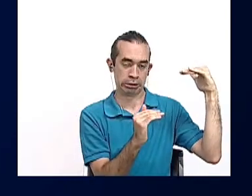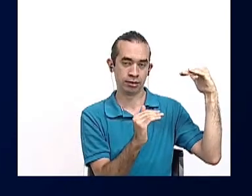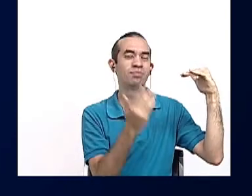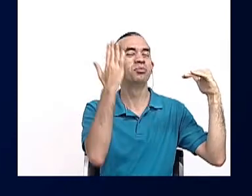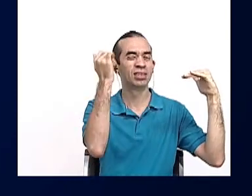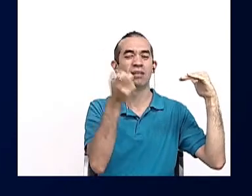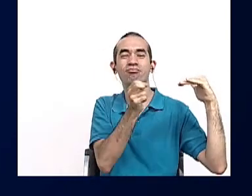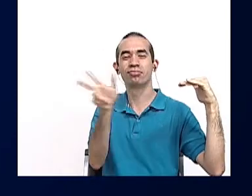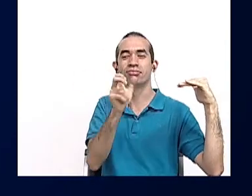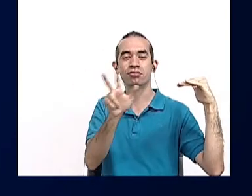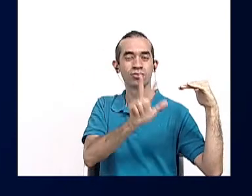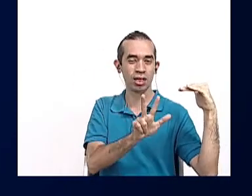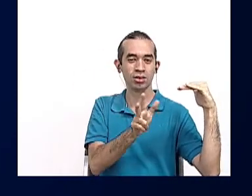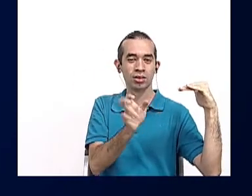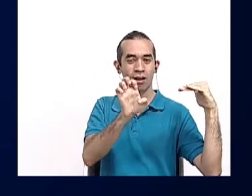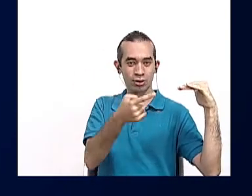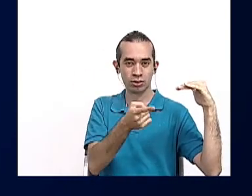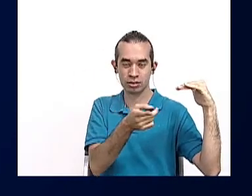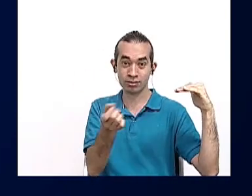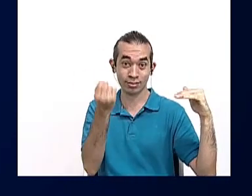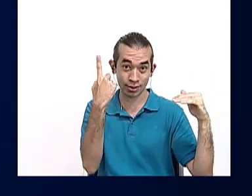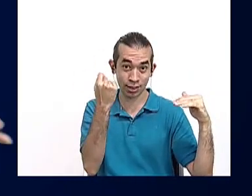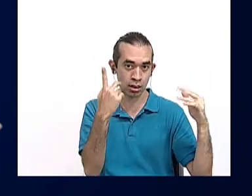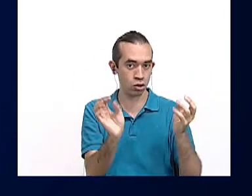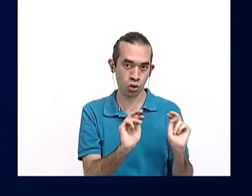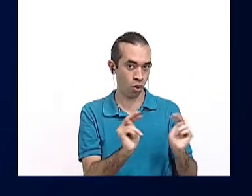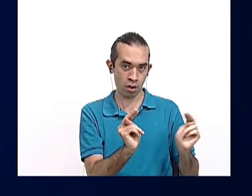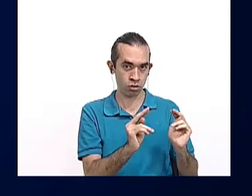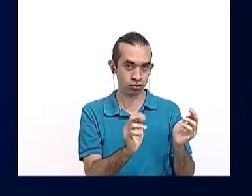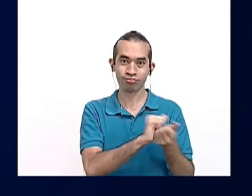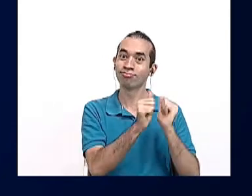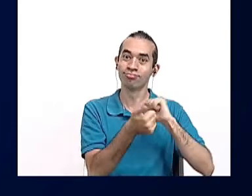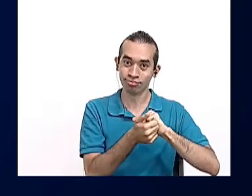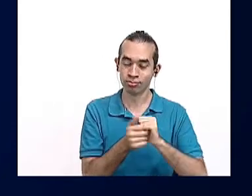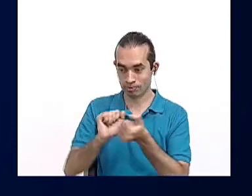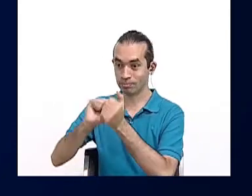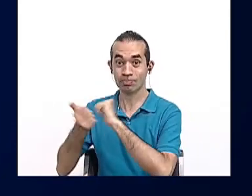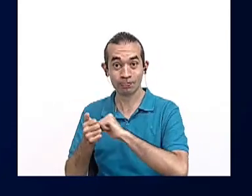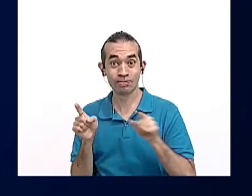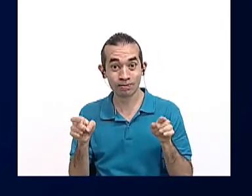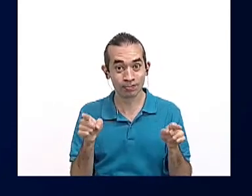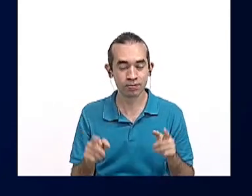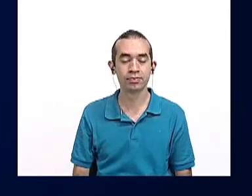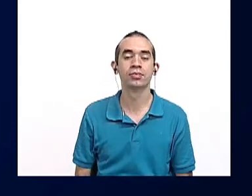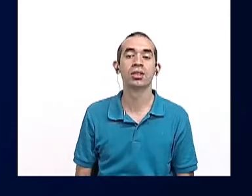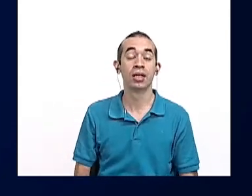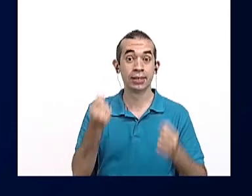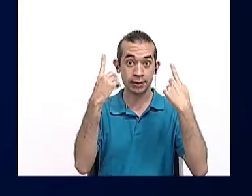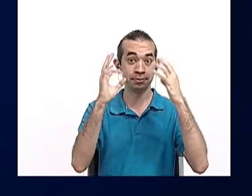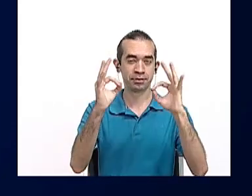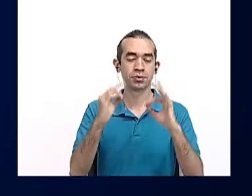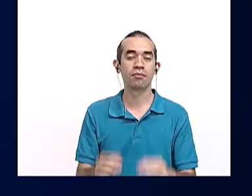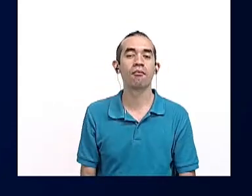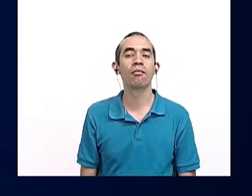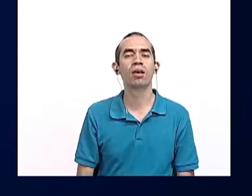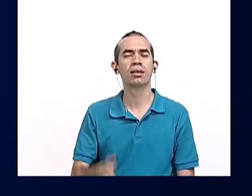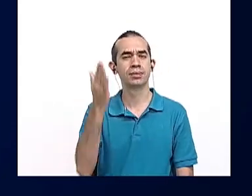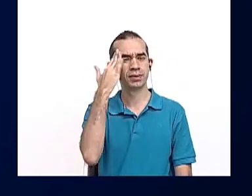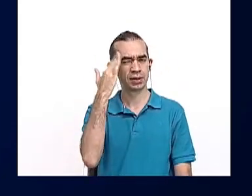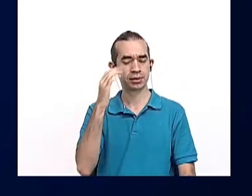era neutro. ¿Comprendieron? Sí, muy bien. Bueno, para conocer más sobre la